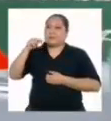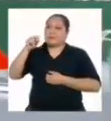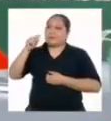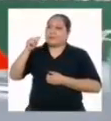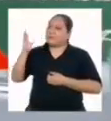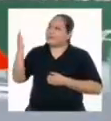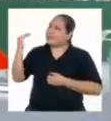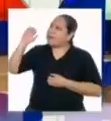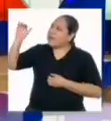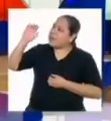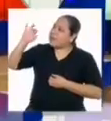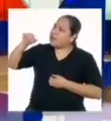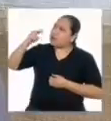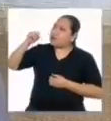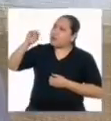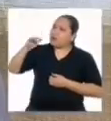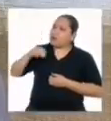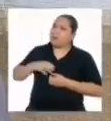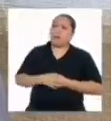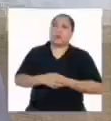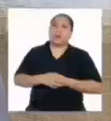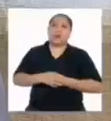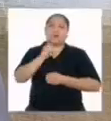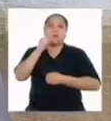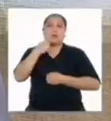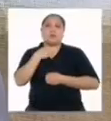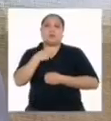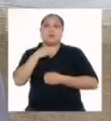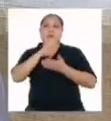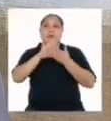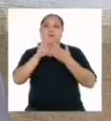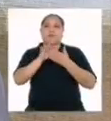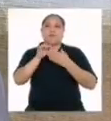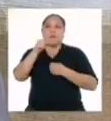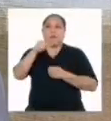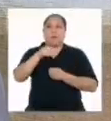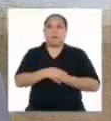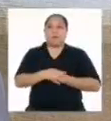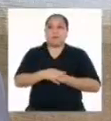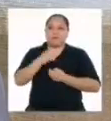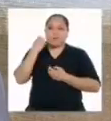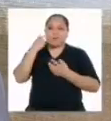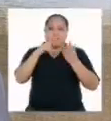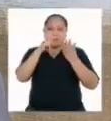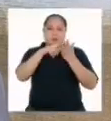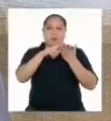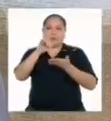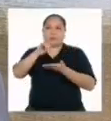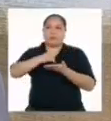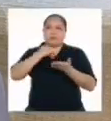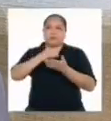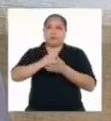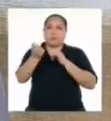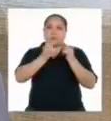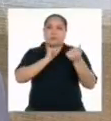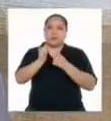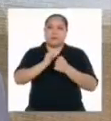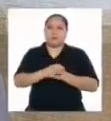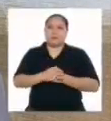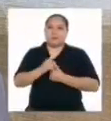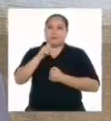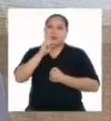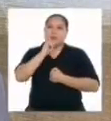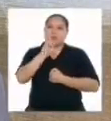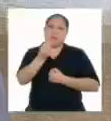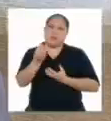¿Jonathan? ¡Hey, Jonathan! Sí. Aquí estoy, perdón, es que estaba viendo la convocatoria para el concurso,